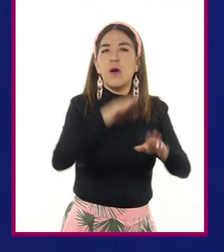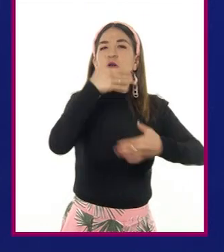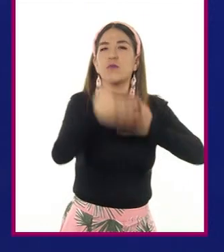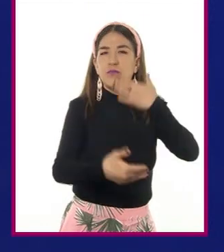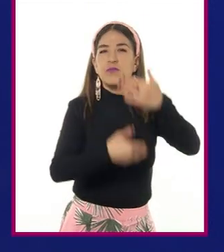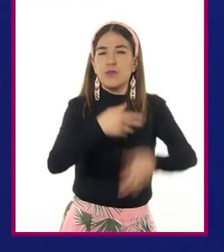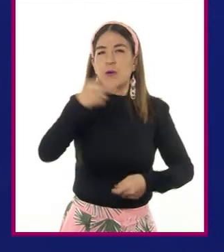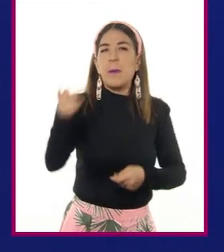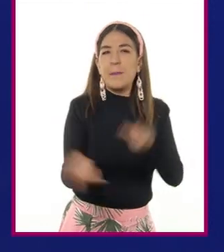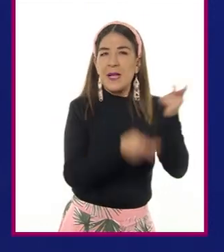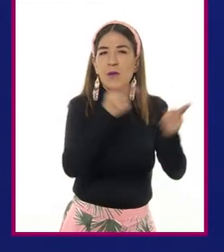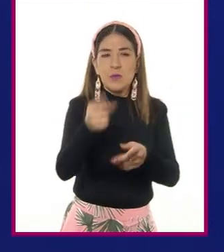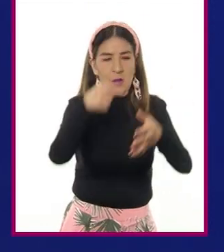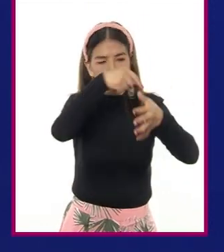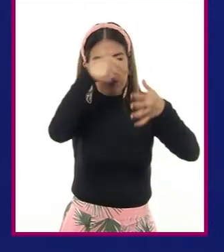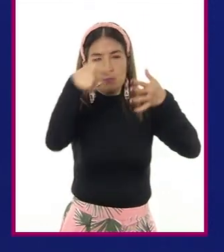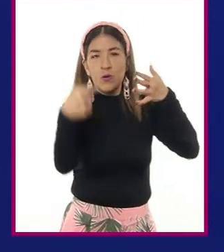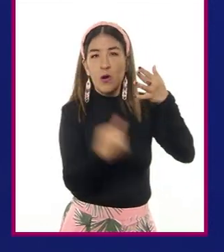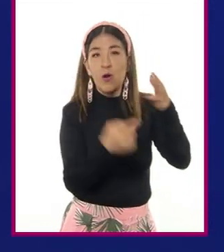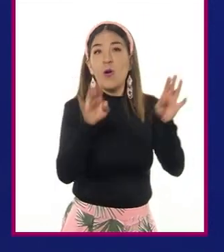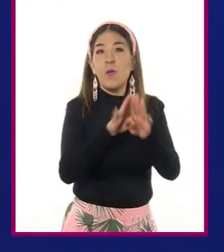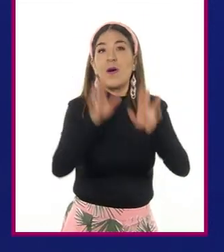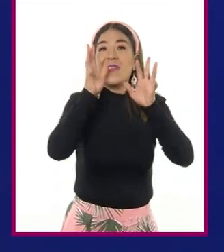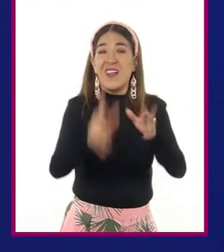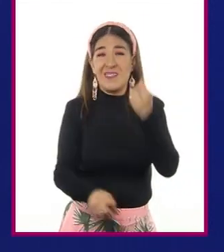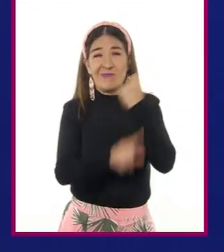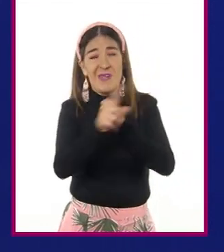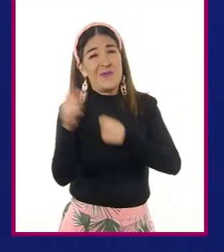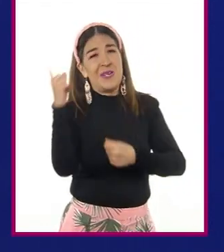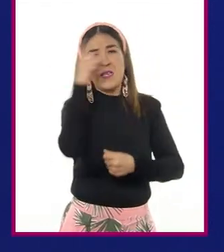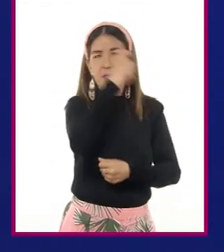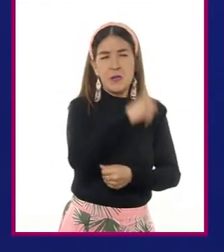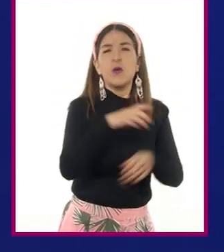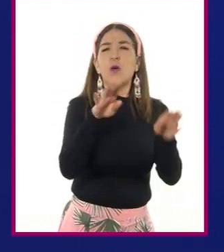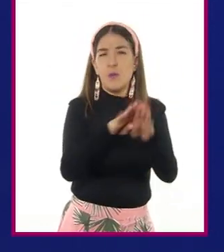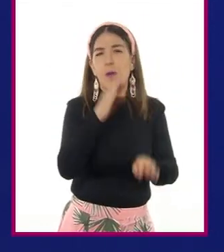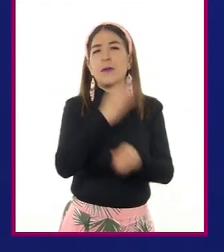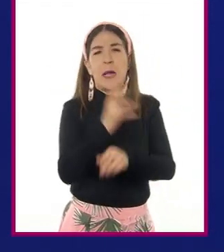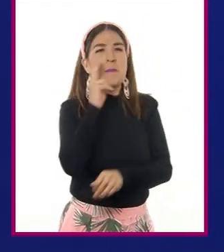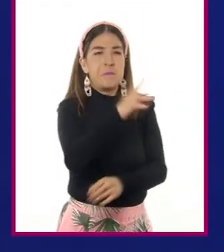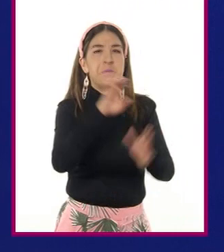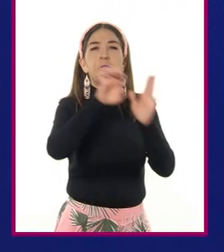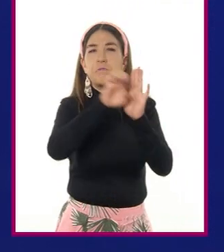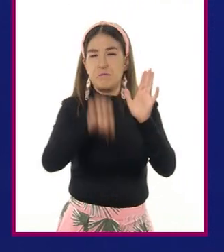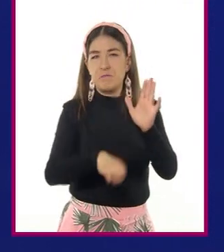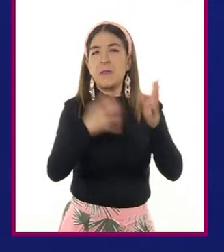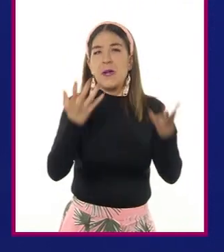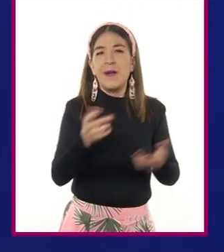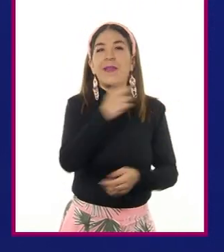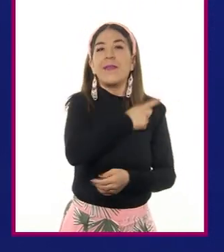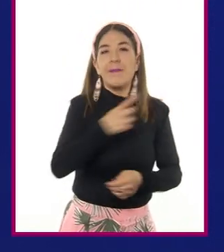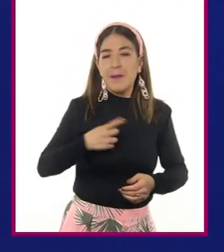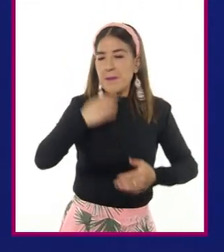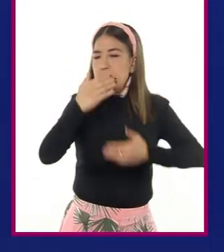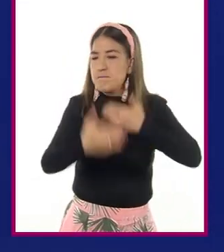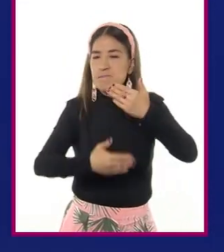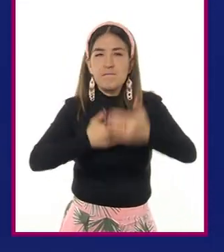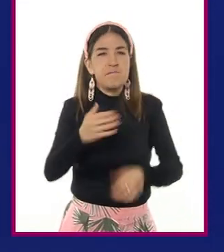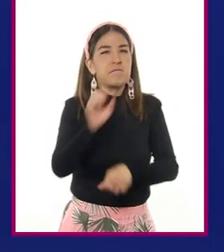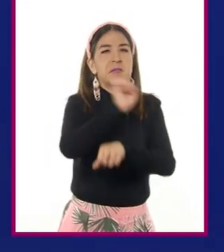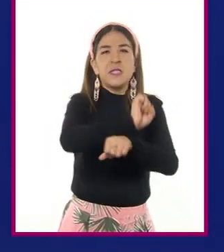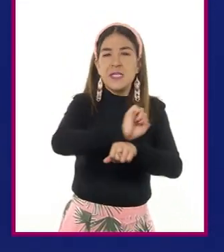de preguntas no es un problema como ya lo hemos visto en ejemplos anteriores. Es un proceso muy